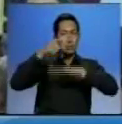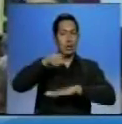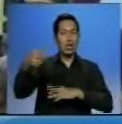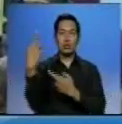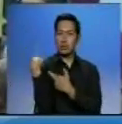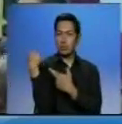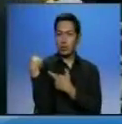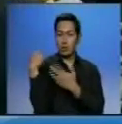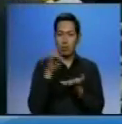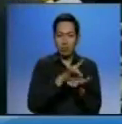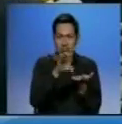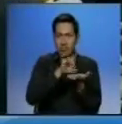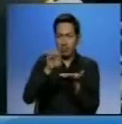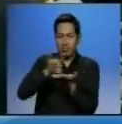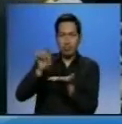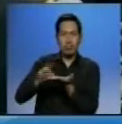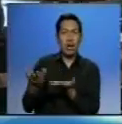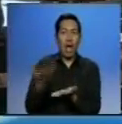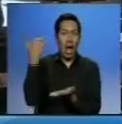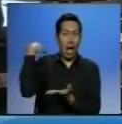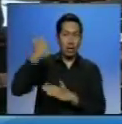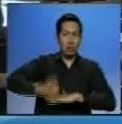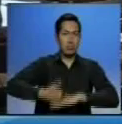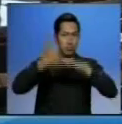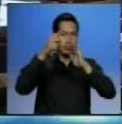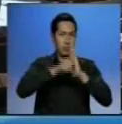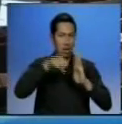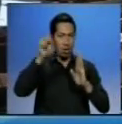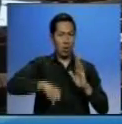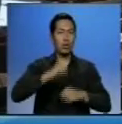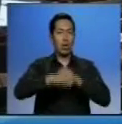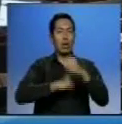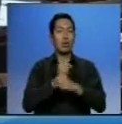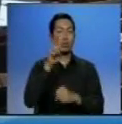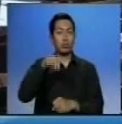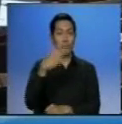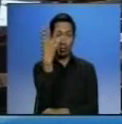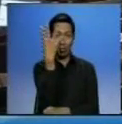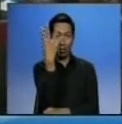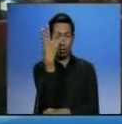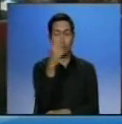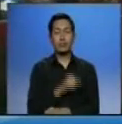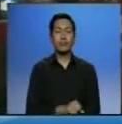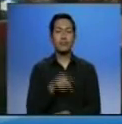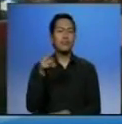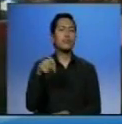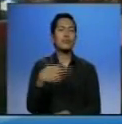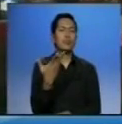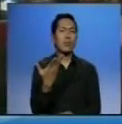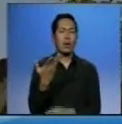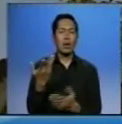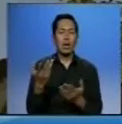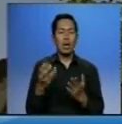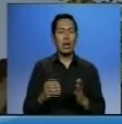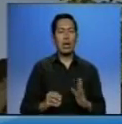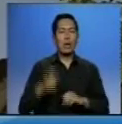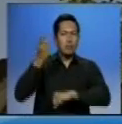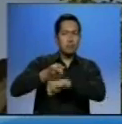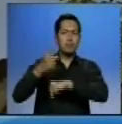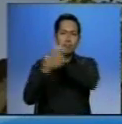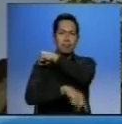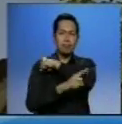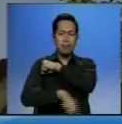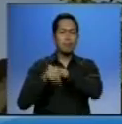destitución de los magistrados de la Corte Suprema de Justicia en el año 2004. A dichos congresistas se les aplicaría el principio de repetición para que